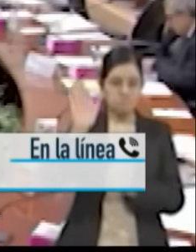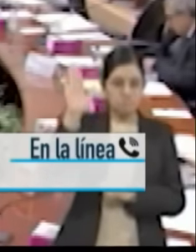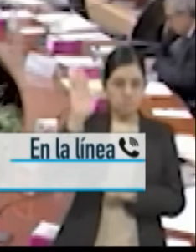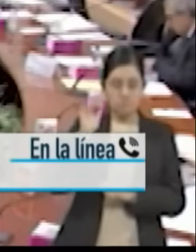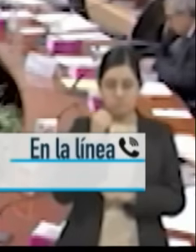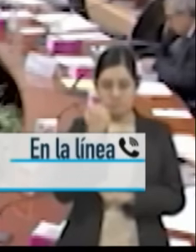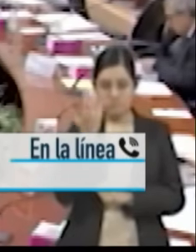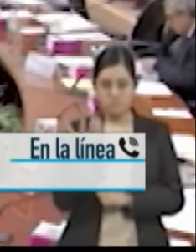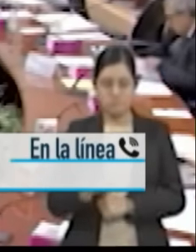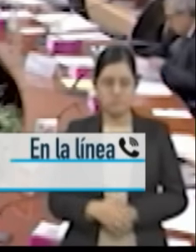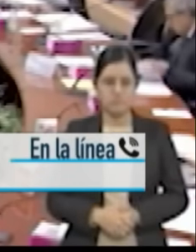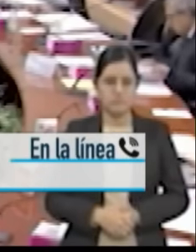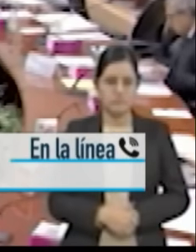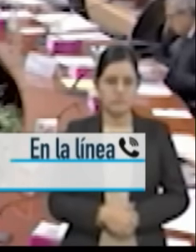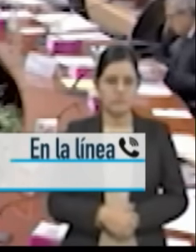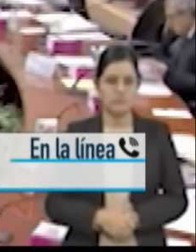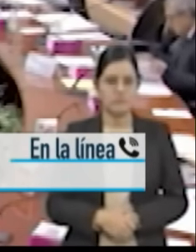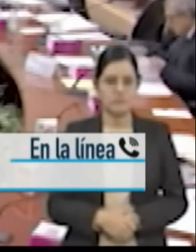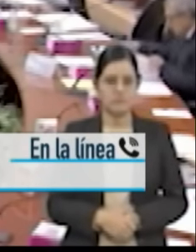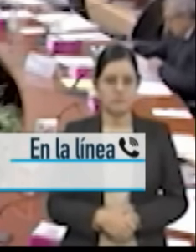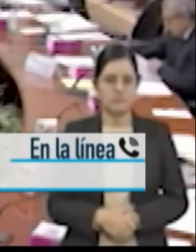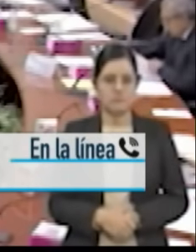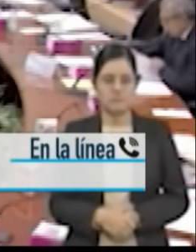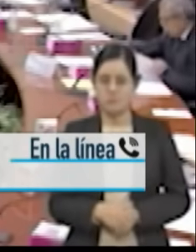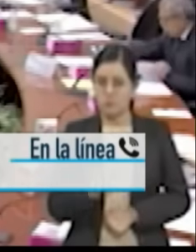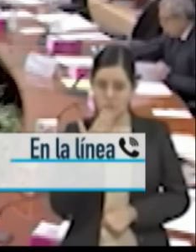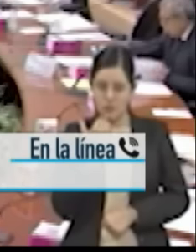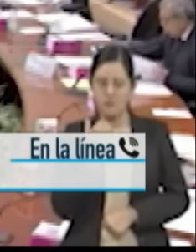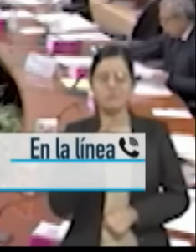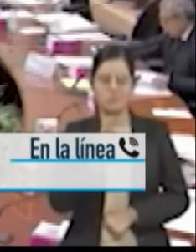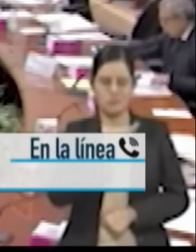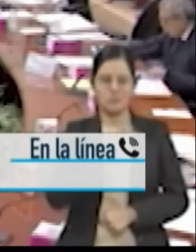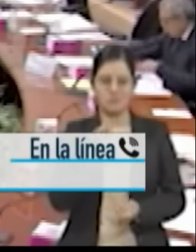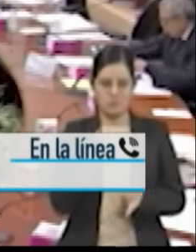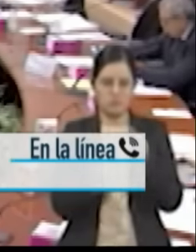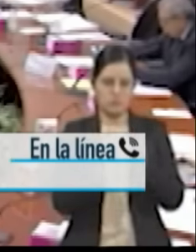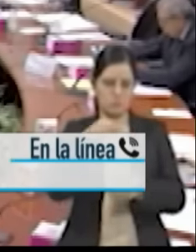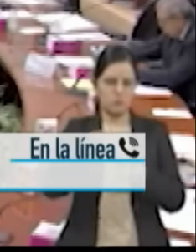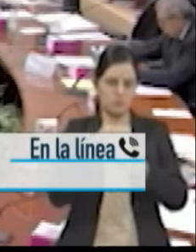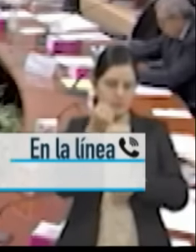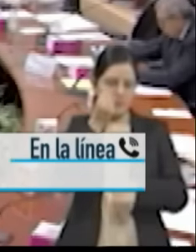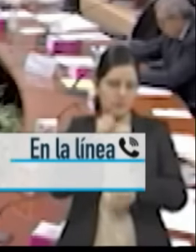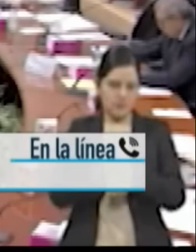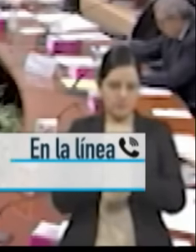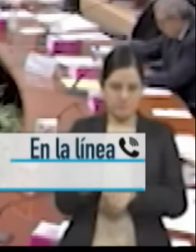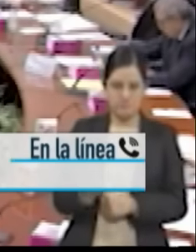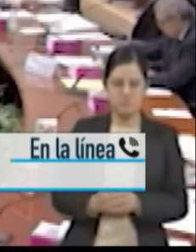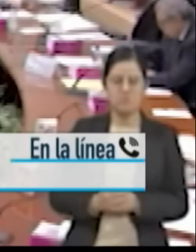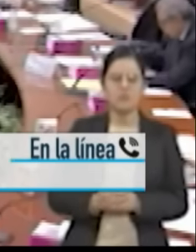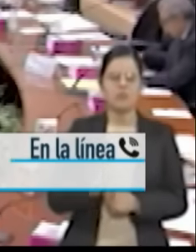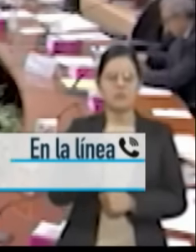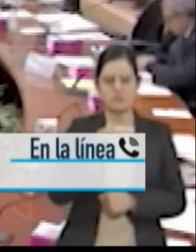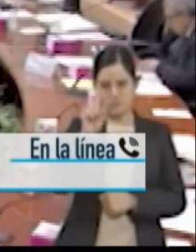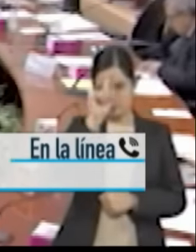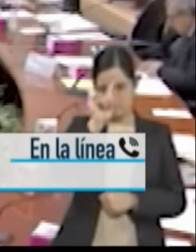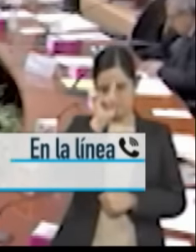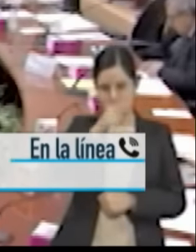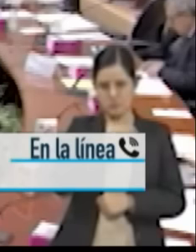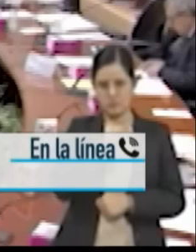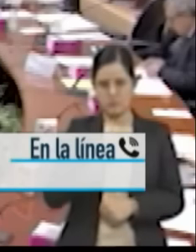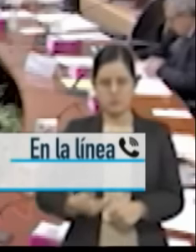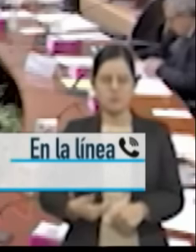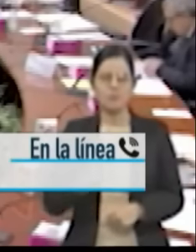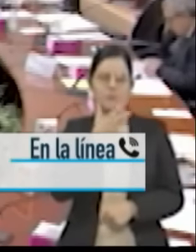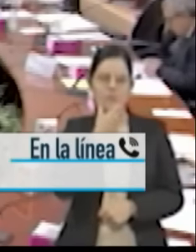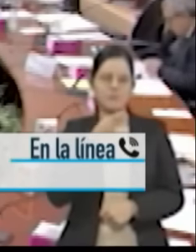Gómez Leiva entrevistó a Xochitl ya durante este periodo. Creo que es un poco lo que están marcando las